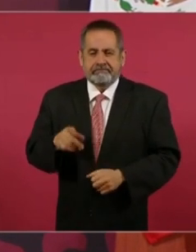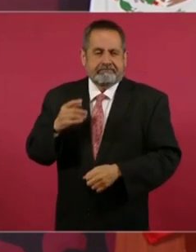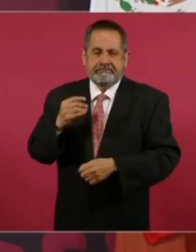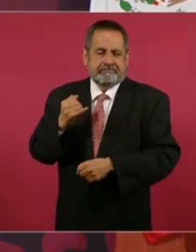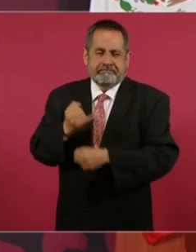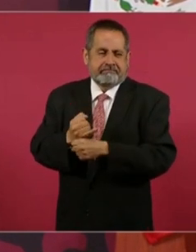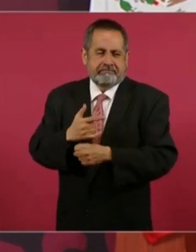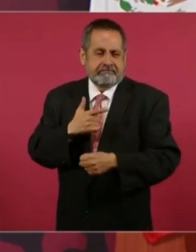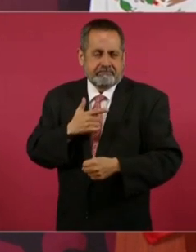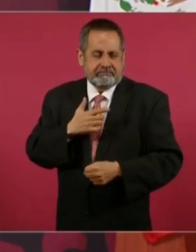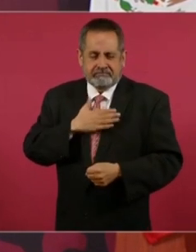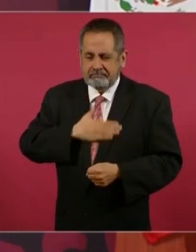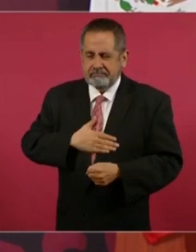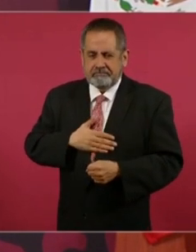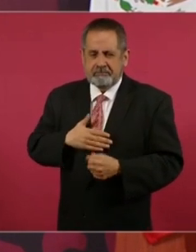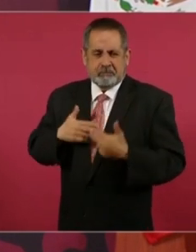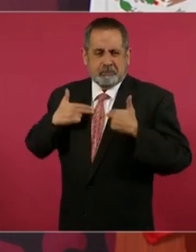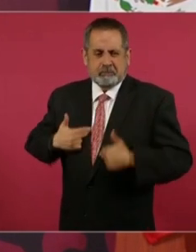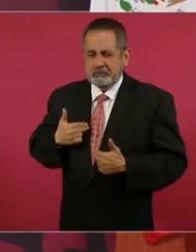inhumanas,